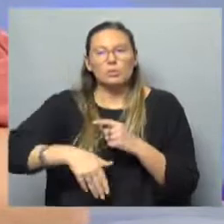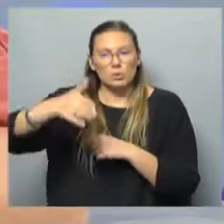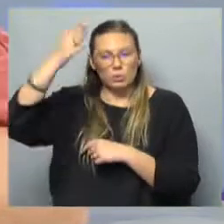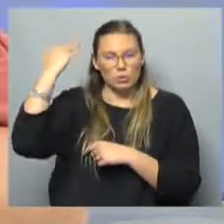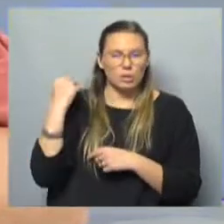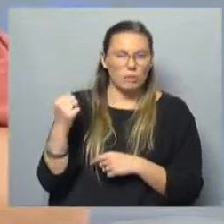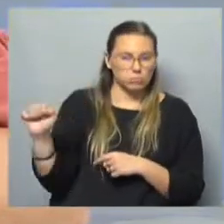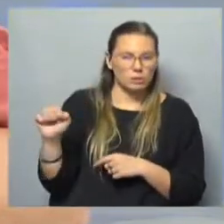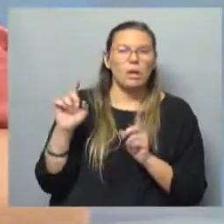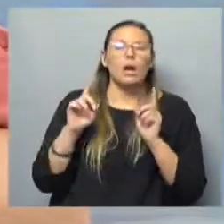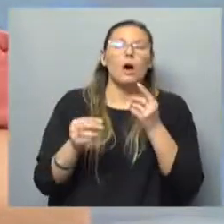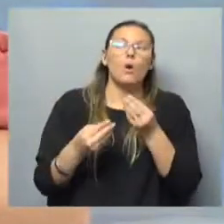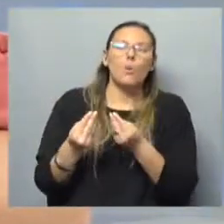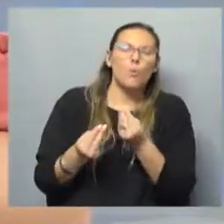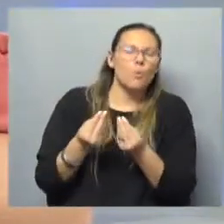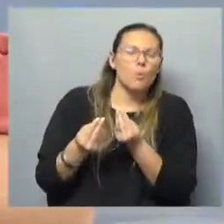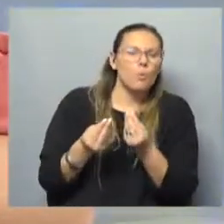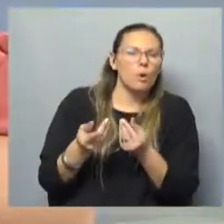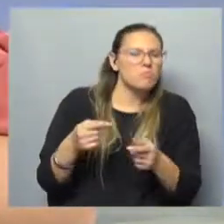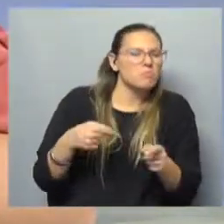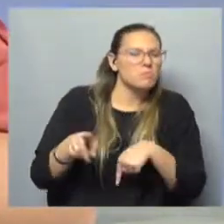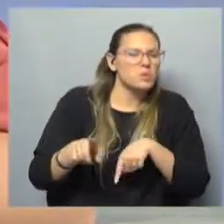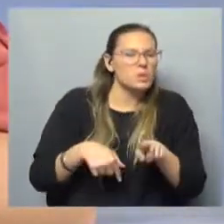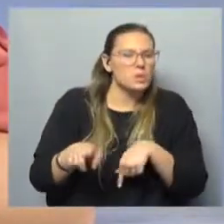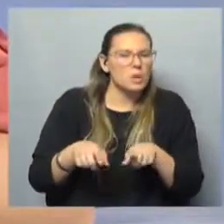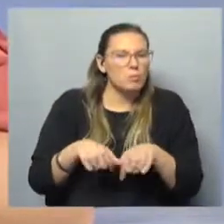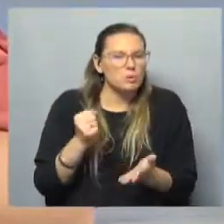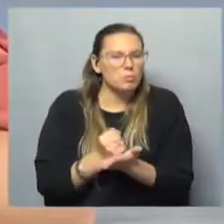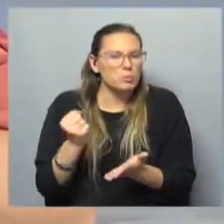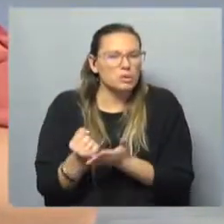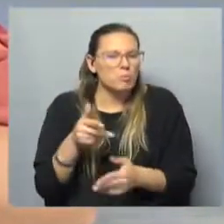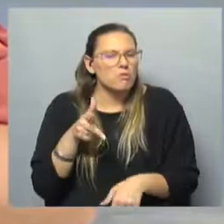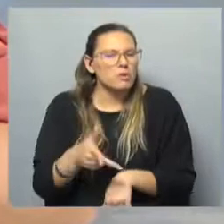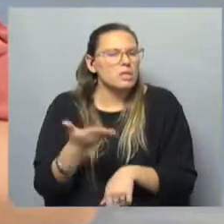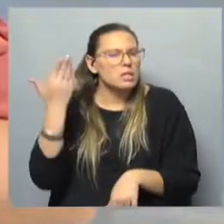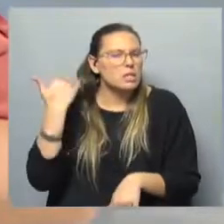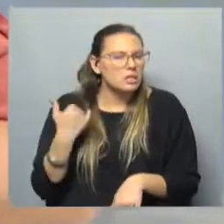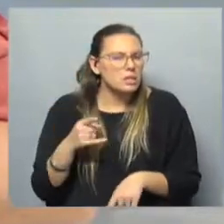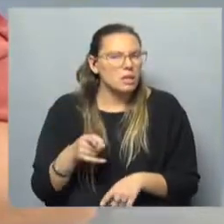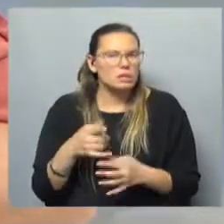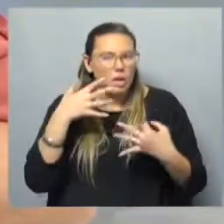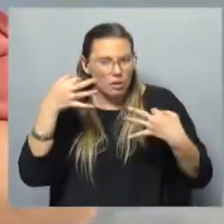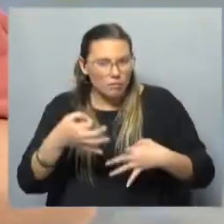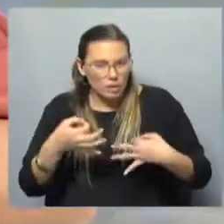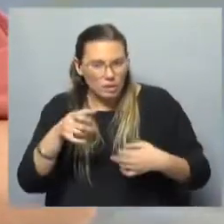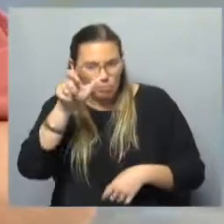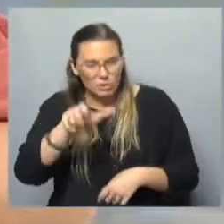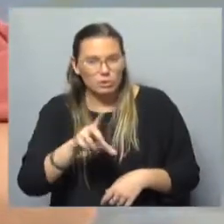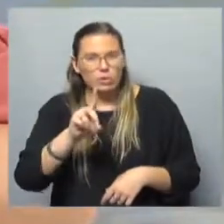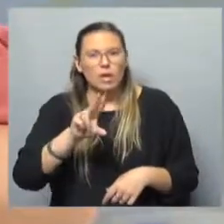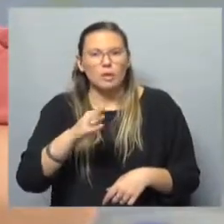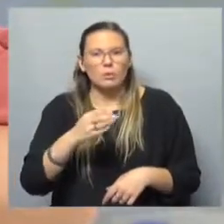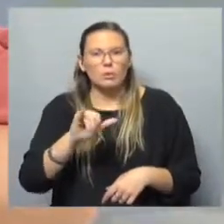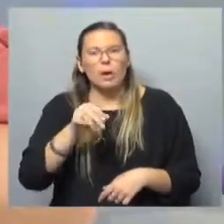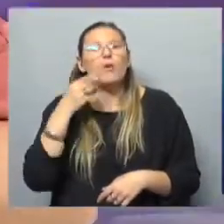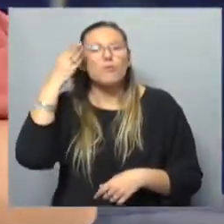antecedentes, cuándo es que se tramitó este pasaporte, si realmente esta cónsul en Dubái fue a la cárcel a tomar